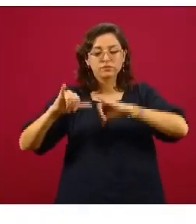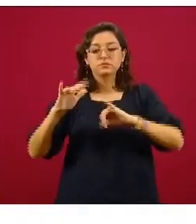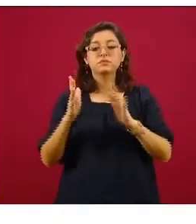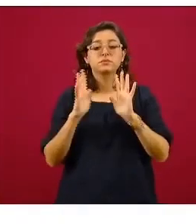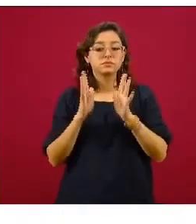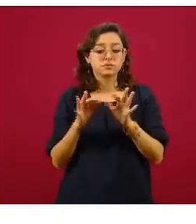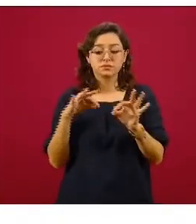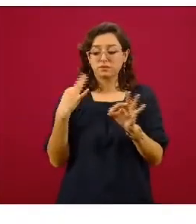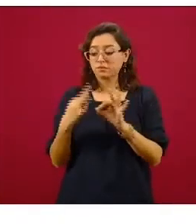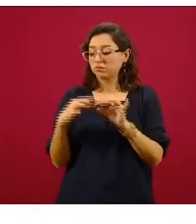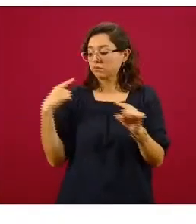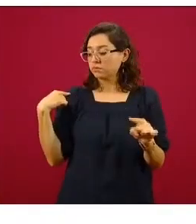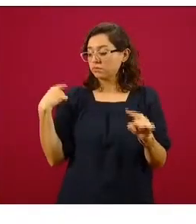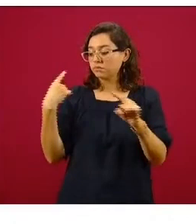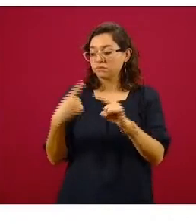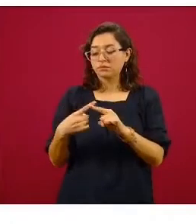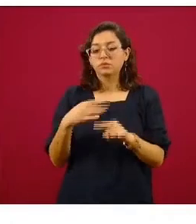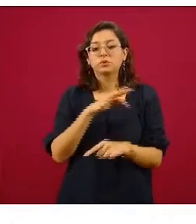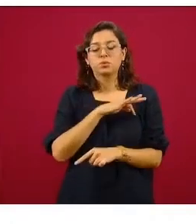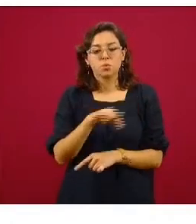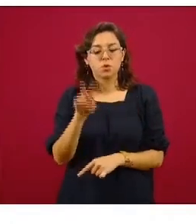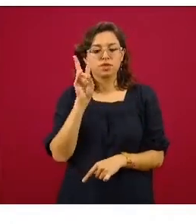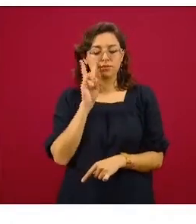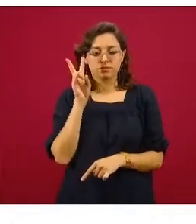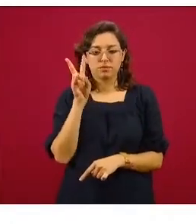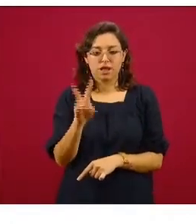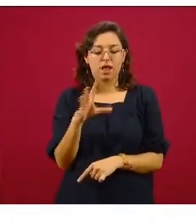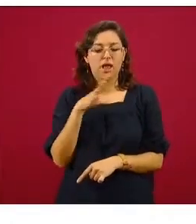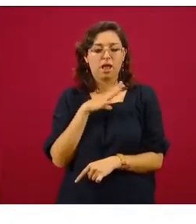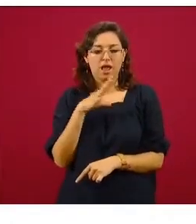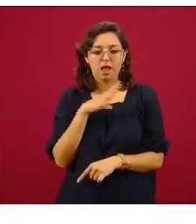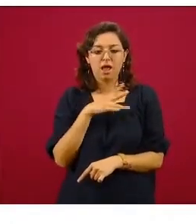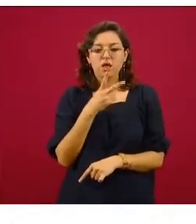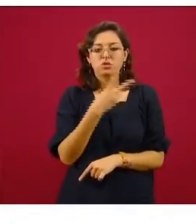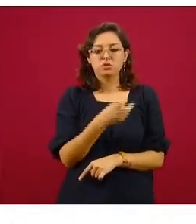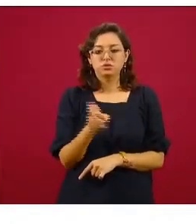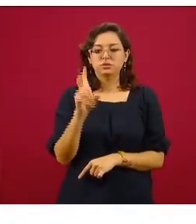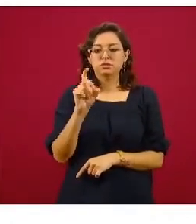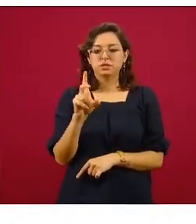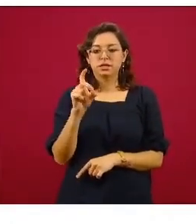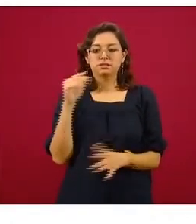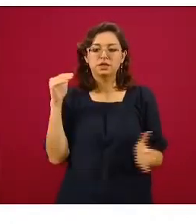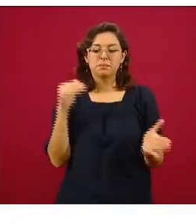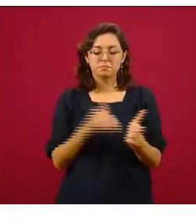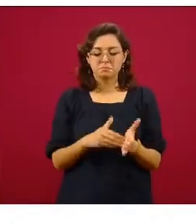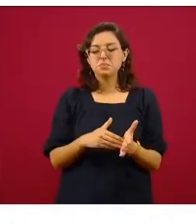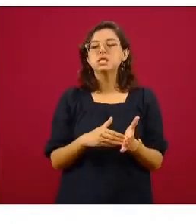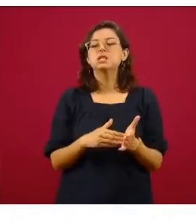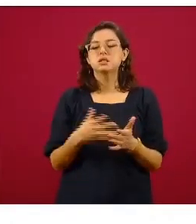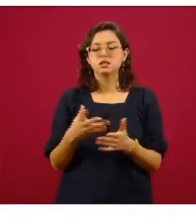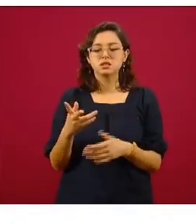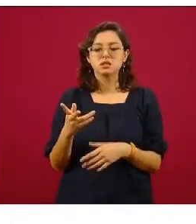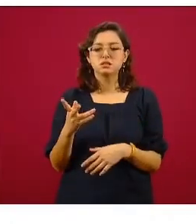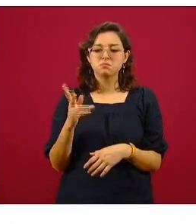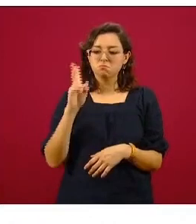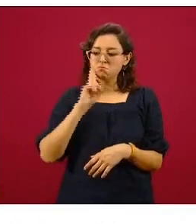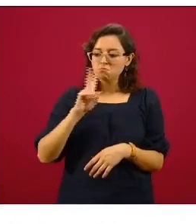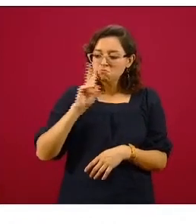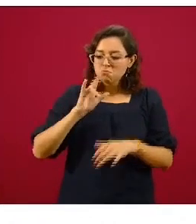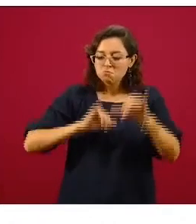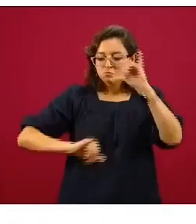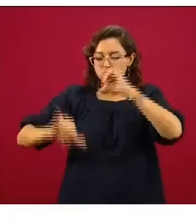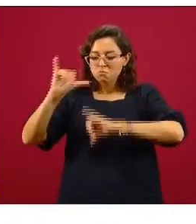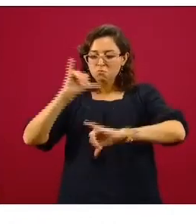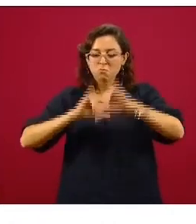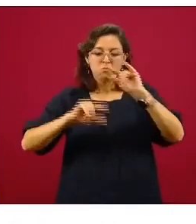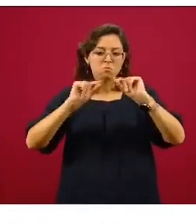ya realizado, podemos ver que se encuentran disponibles 230,000 pruebas todavía